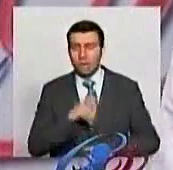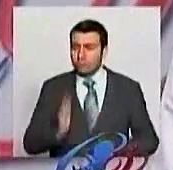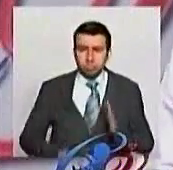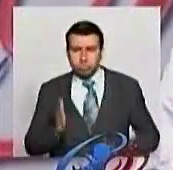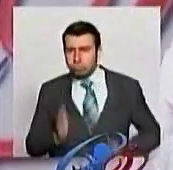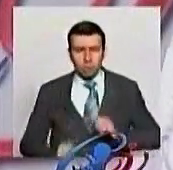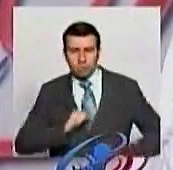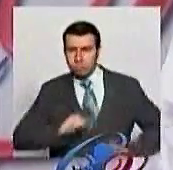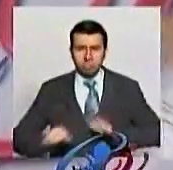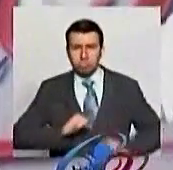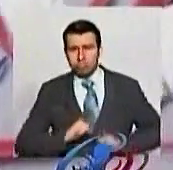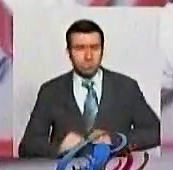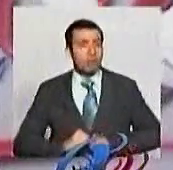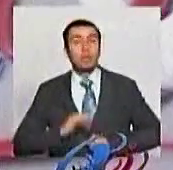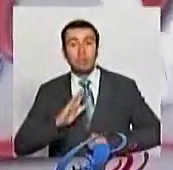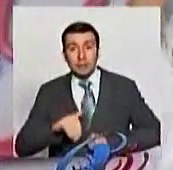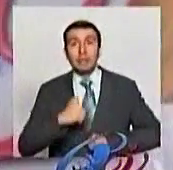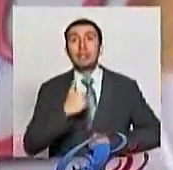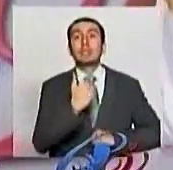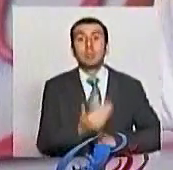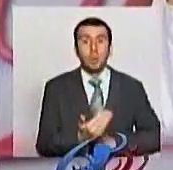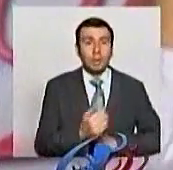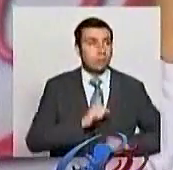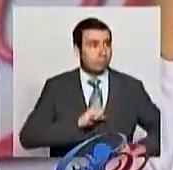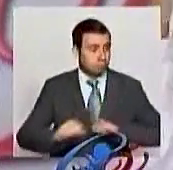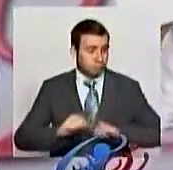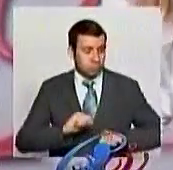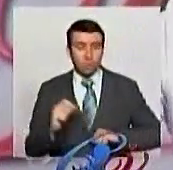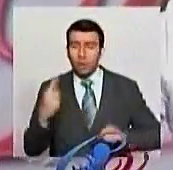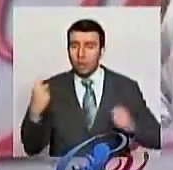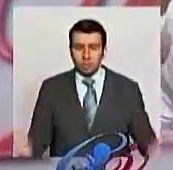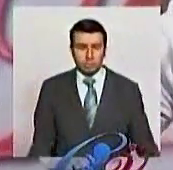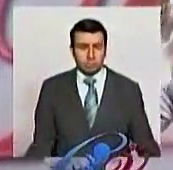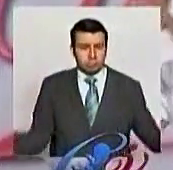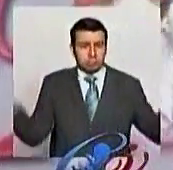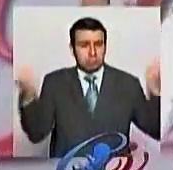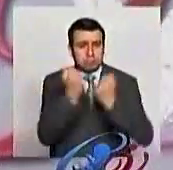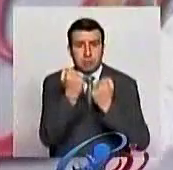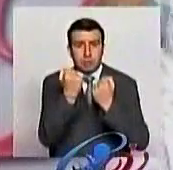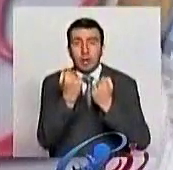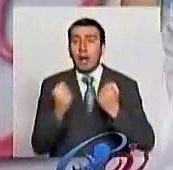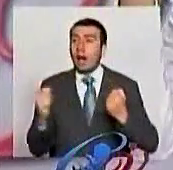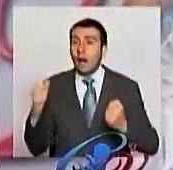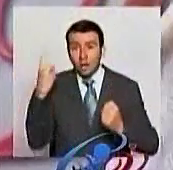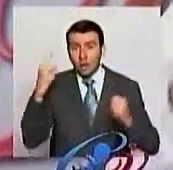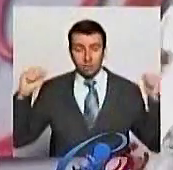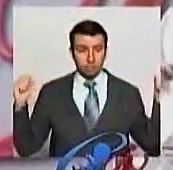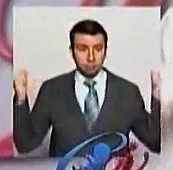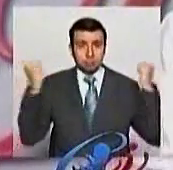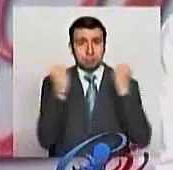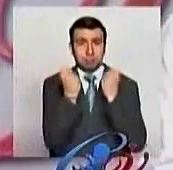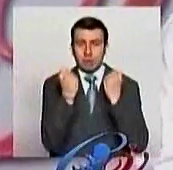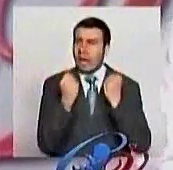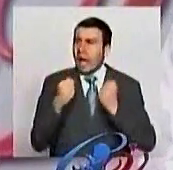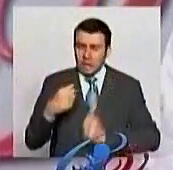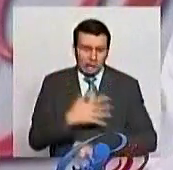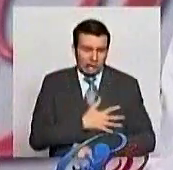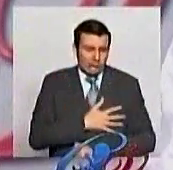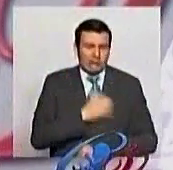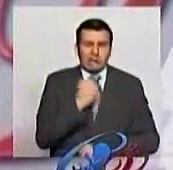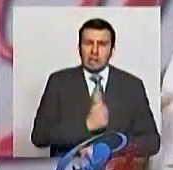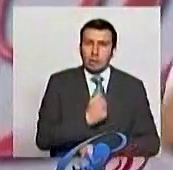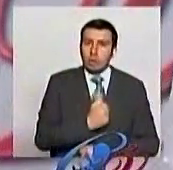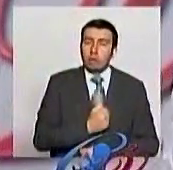después de hacer ejercicio, cuando hago este ejercicio, ¿cierto? Cuando hago push-ups o pues esos ejercicios pues del